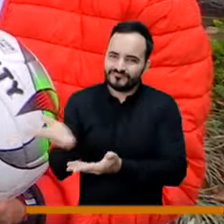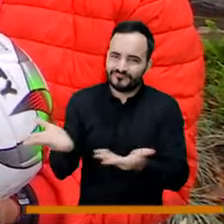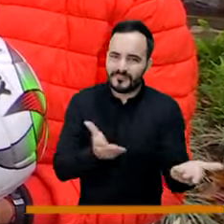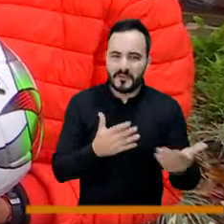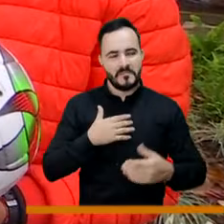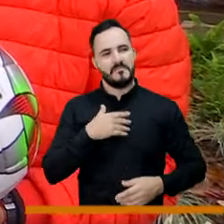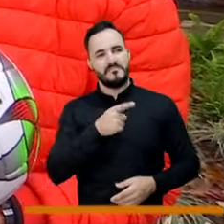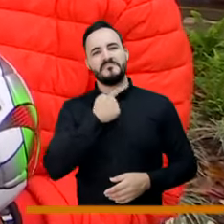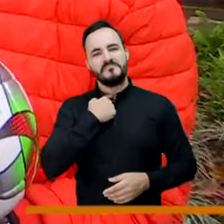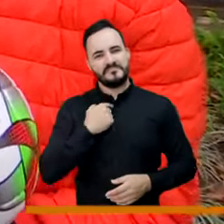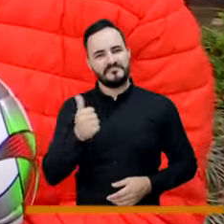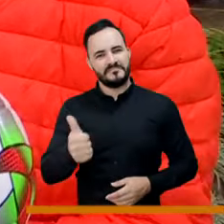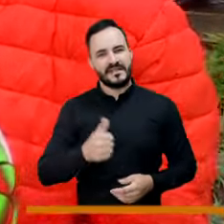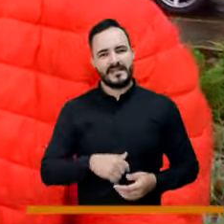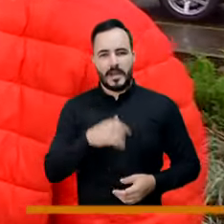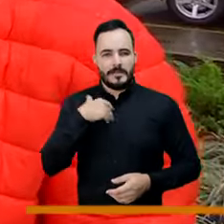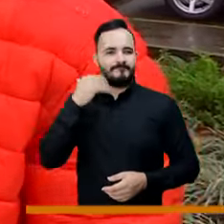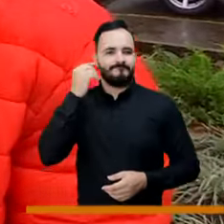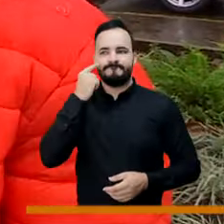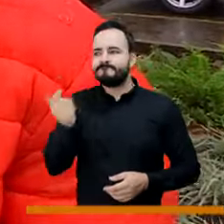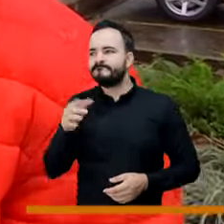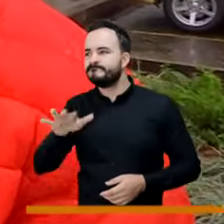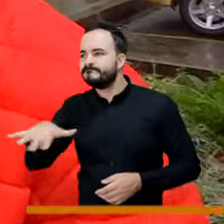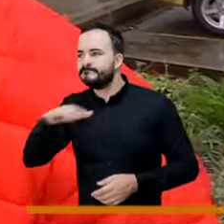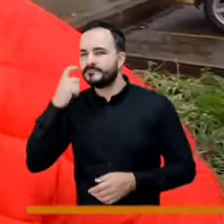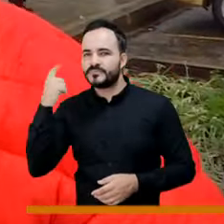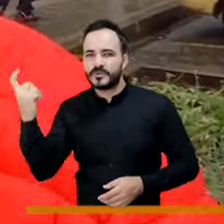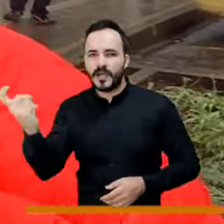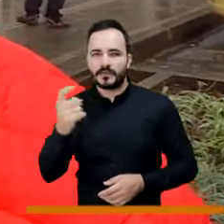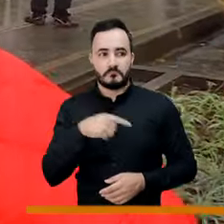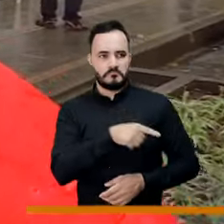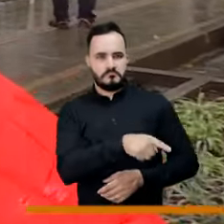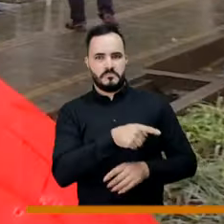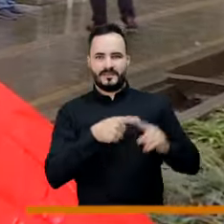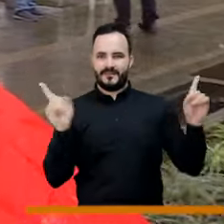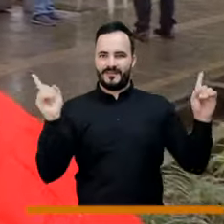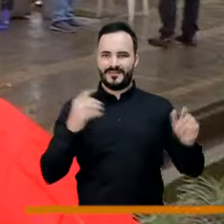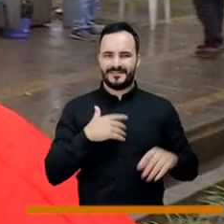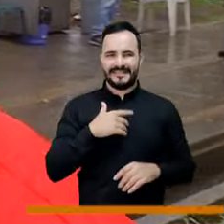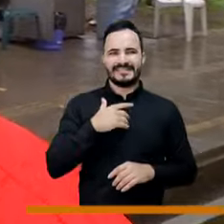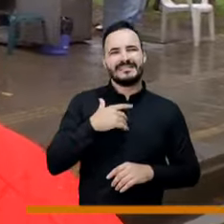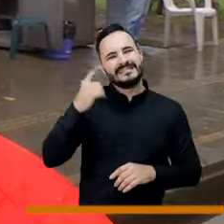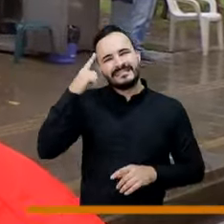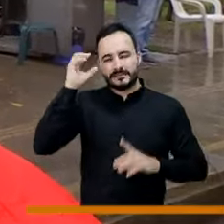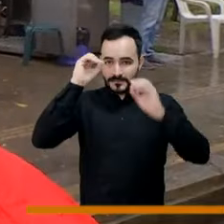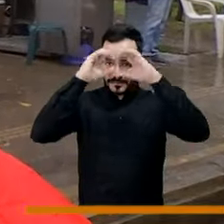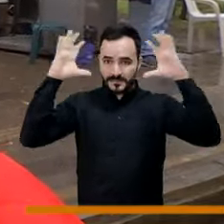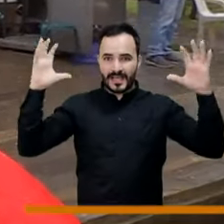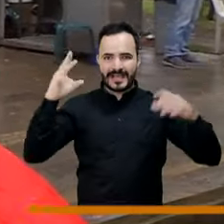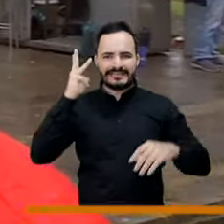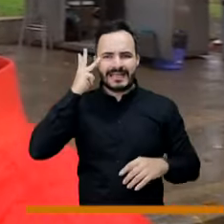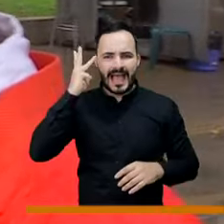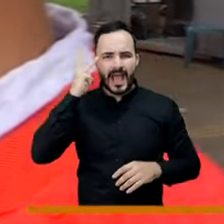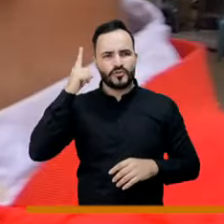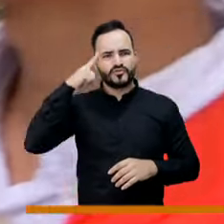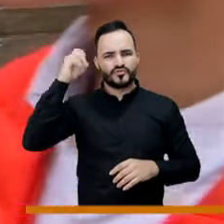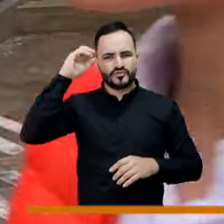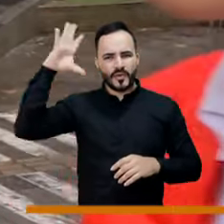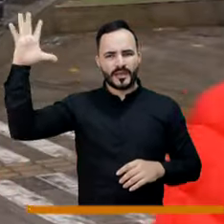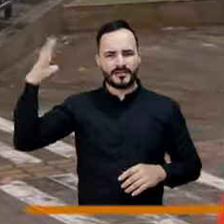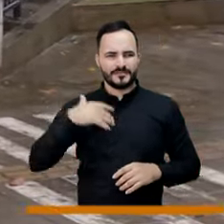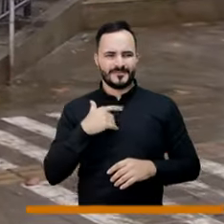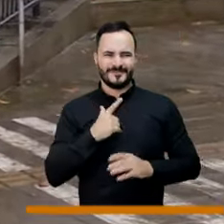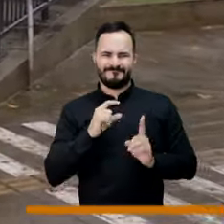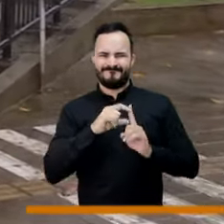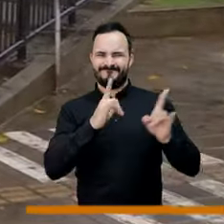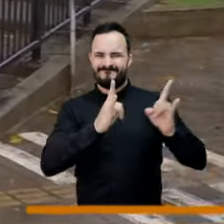no habían personas eran de diferentes. Como la palabra decía Sueños Down, pensamos que era un bloqueo, pero en el momento no fue así. Eran